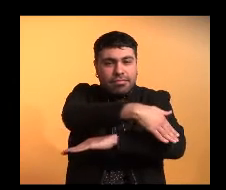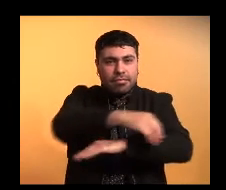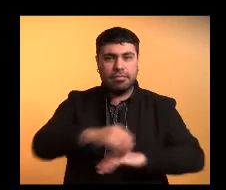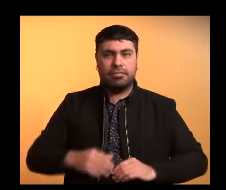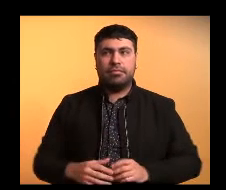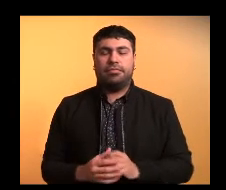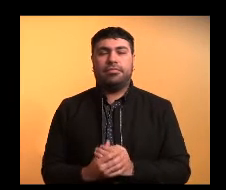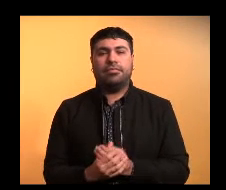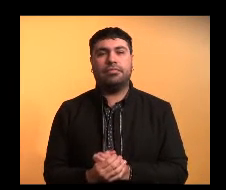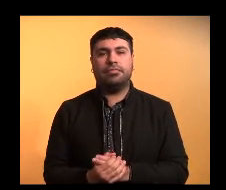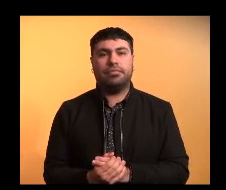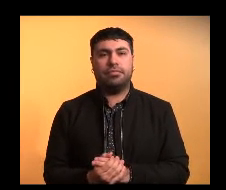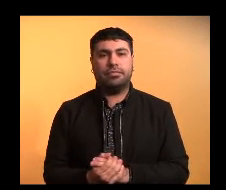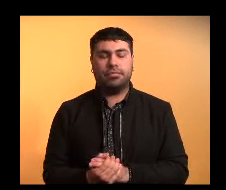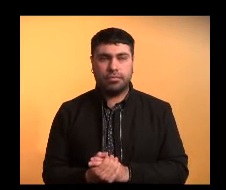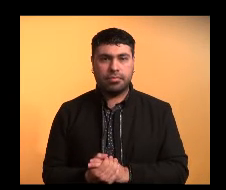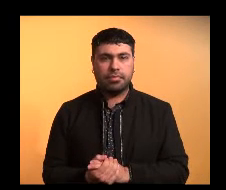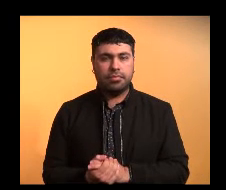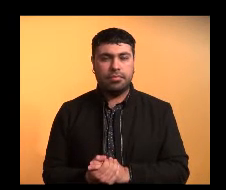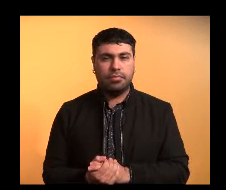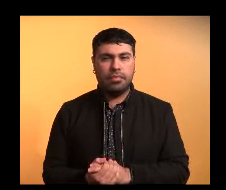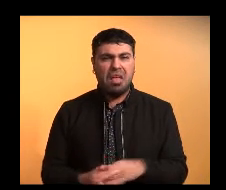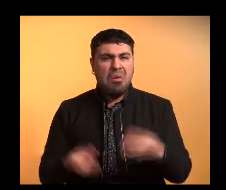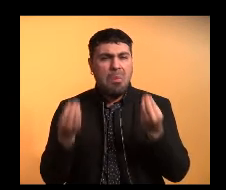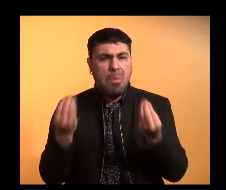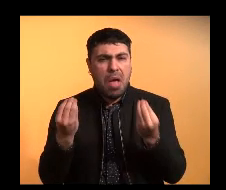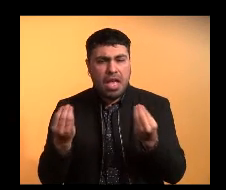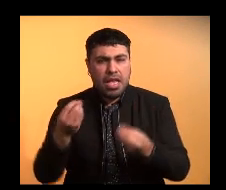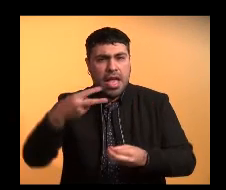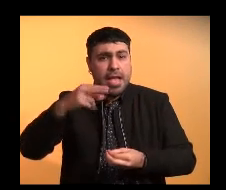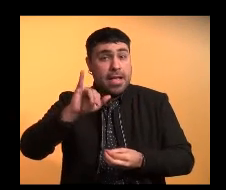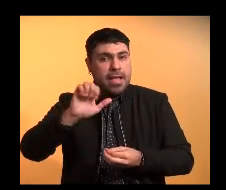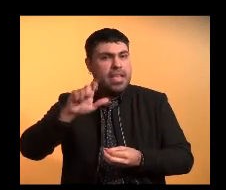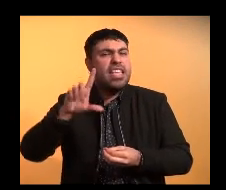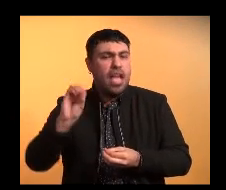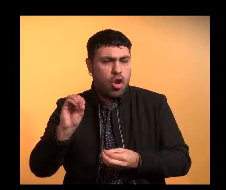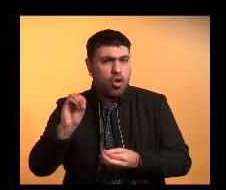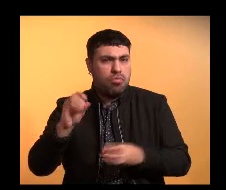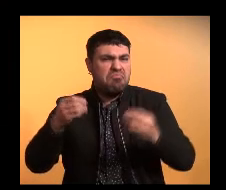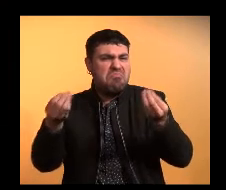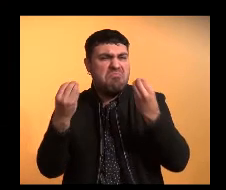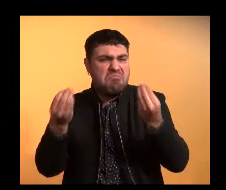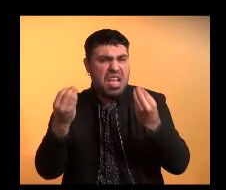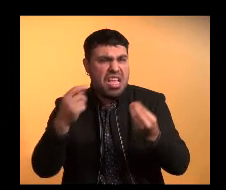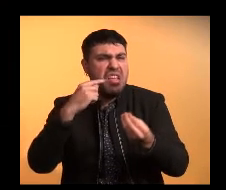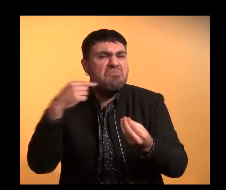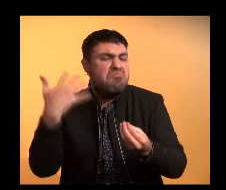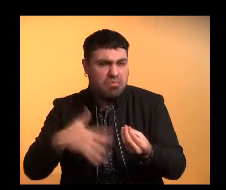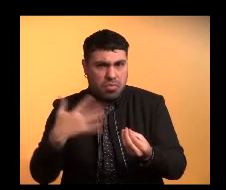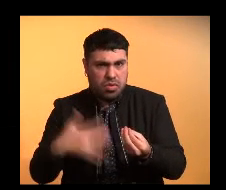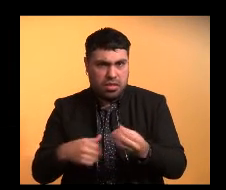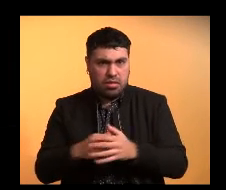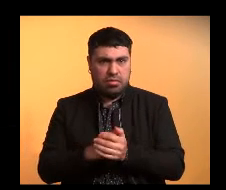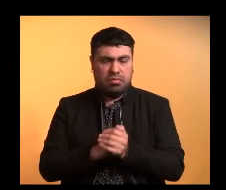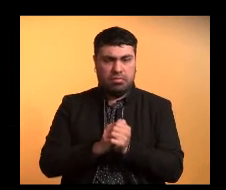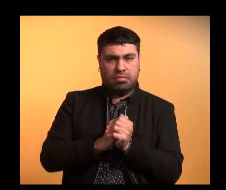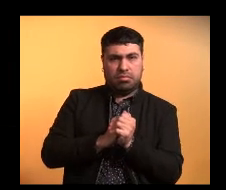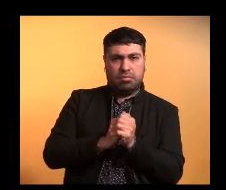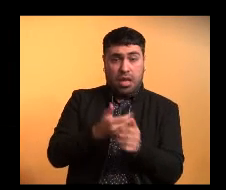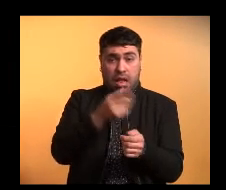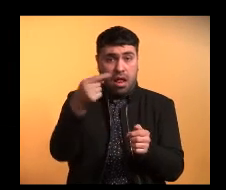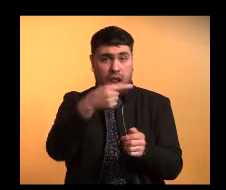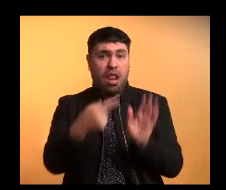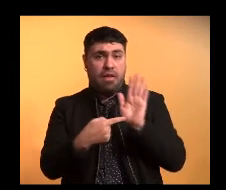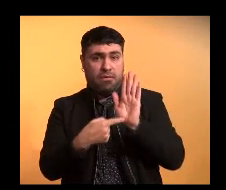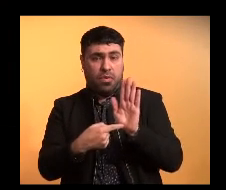Yo les mencionaba el efecto del hielo, y el efecto del hielo es bien importante para las algas en Antártica. Si ustedes ven esta fotografía,